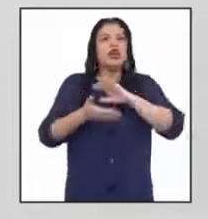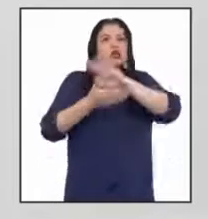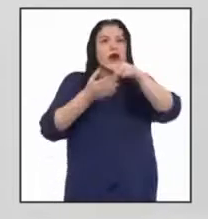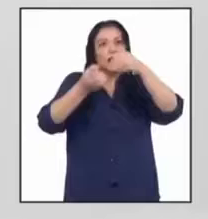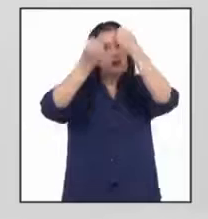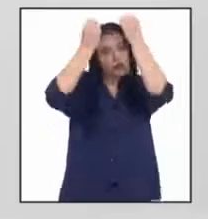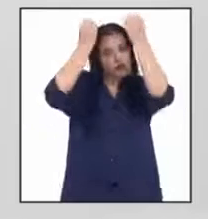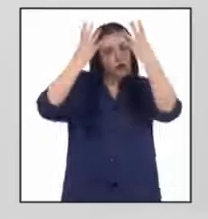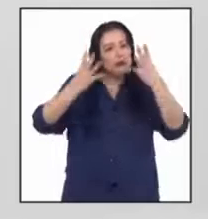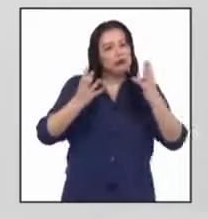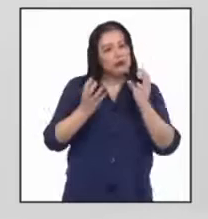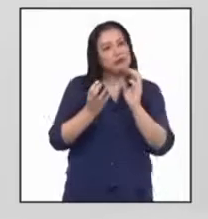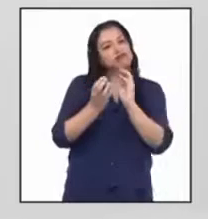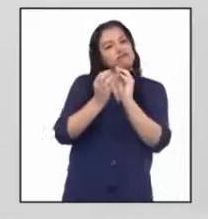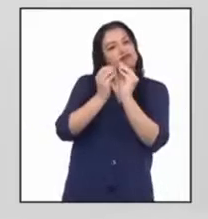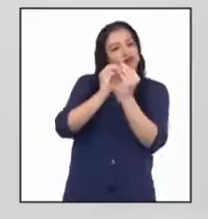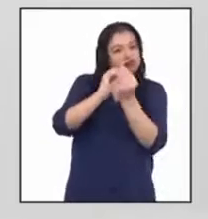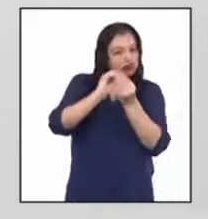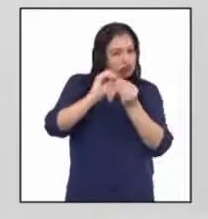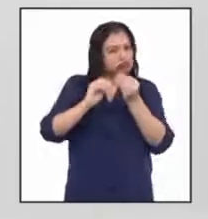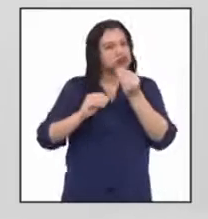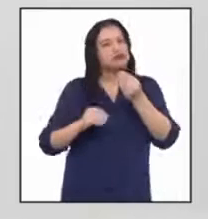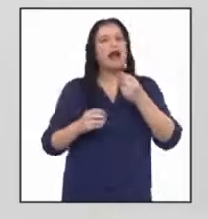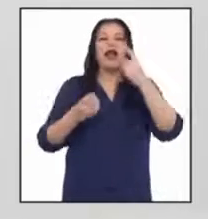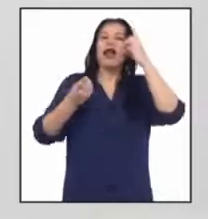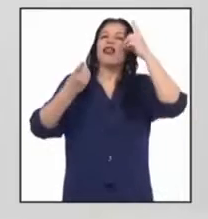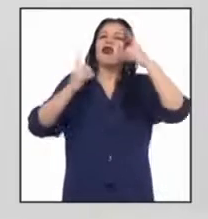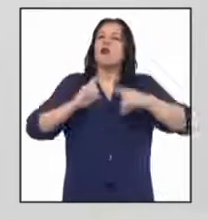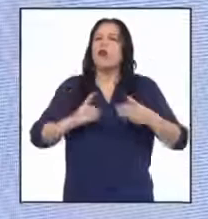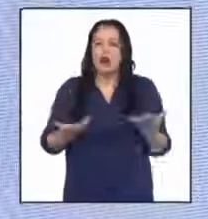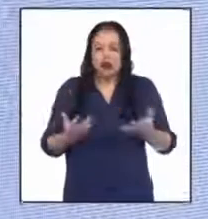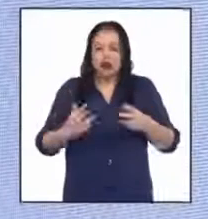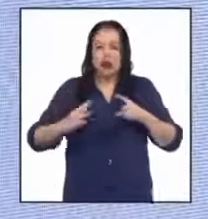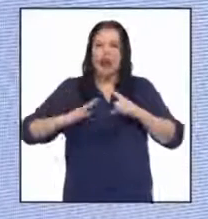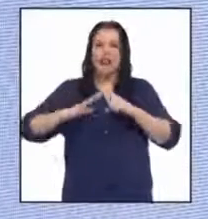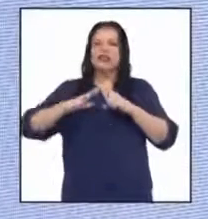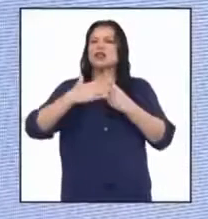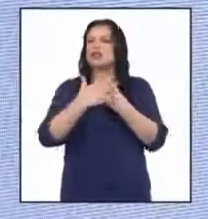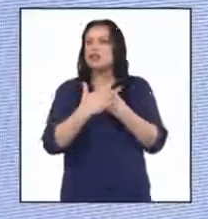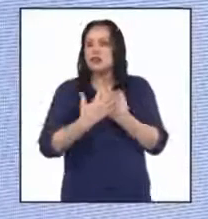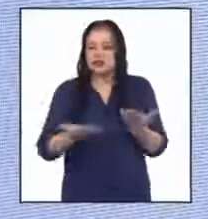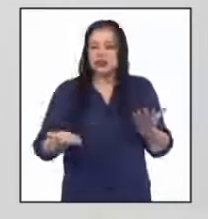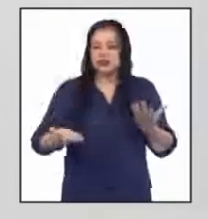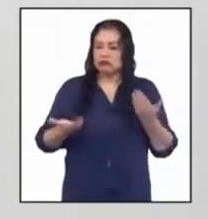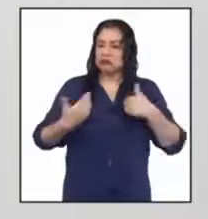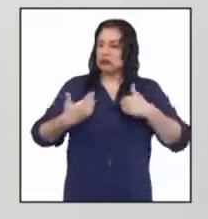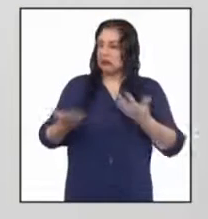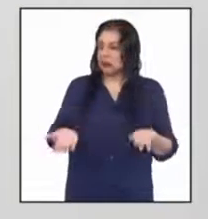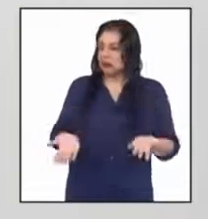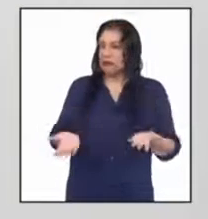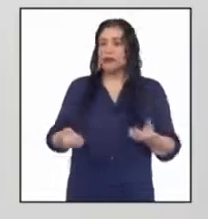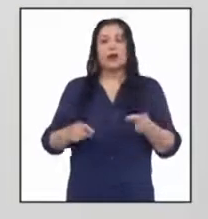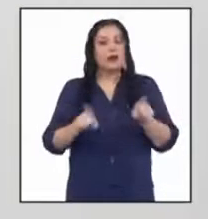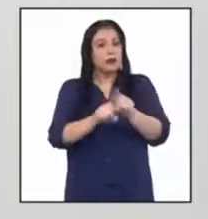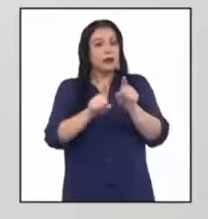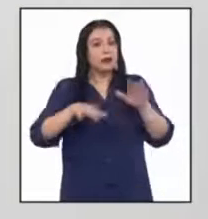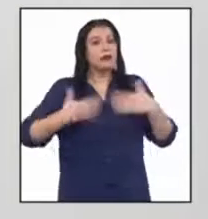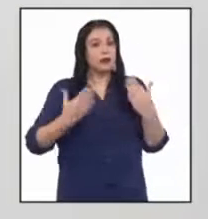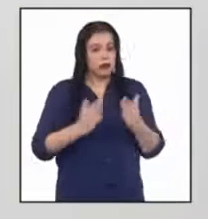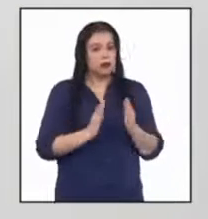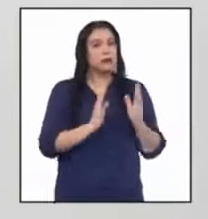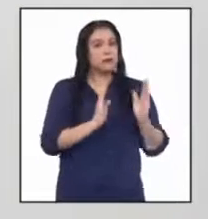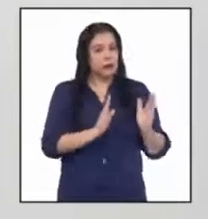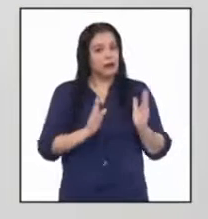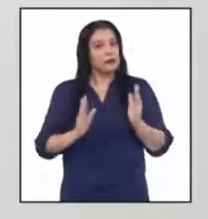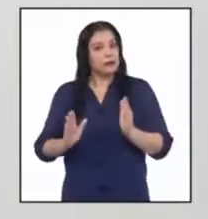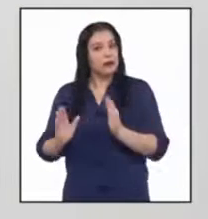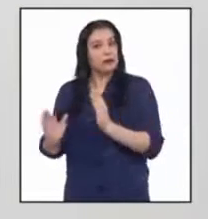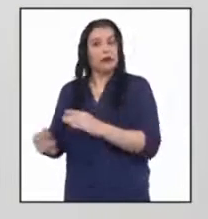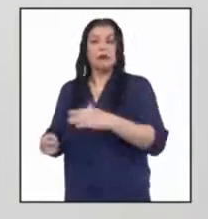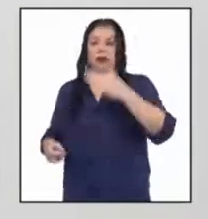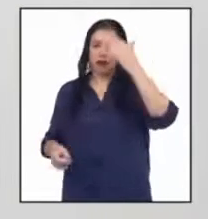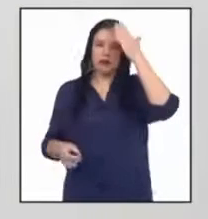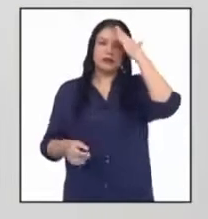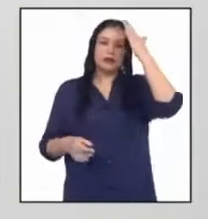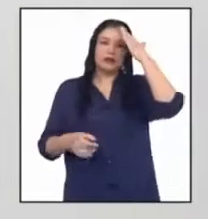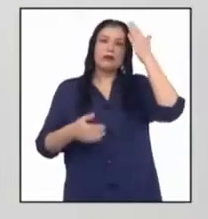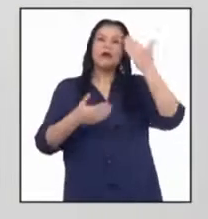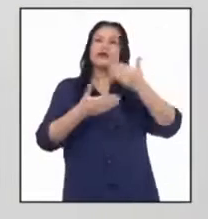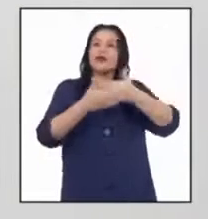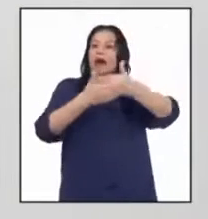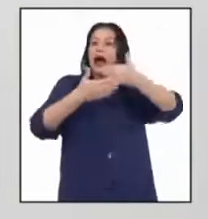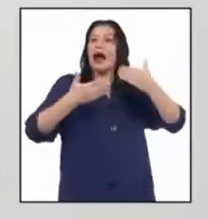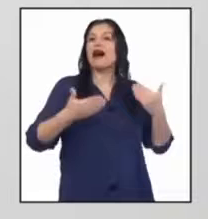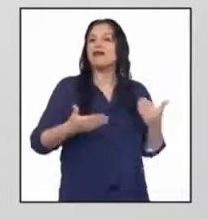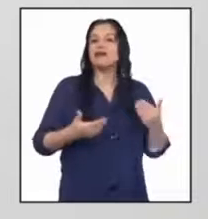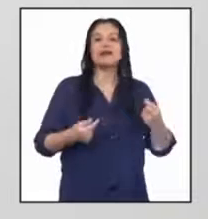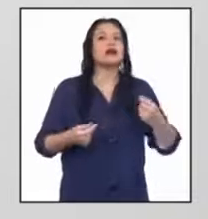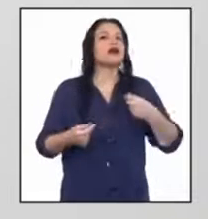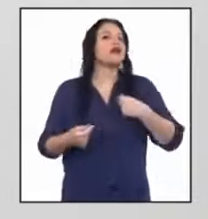se va adaptando de acuerdo a la situación en la que nos encontremos. También puede ser planificado, cuando sabemos anticipadamente